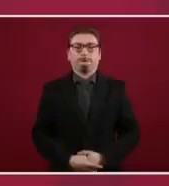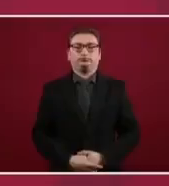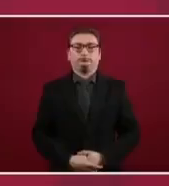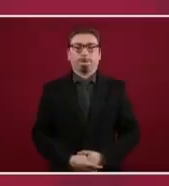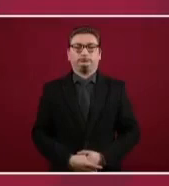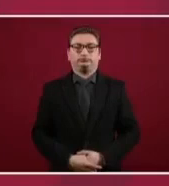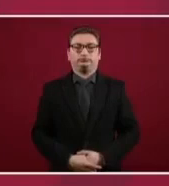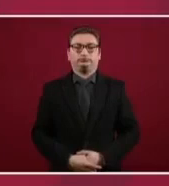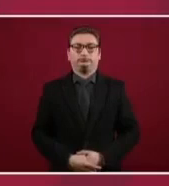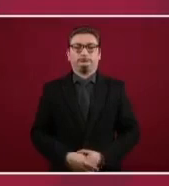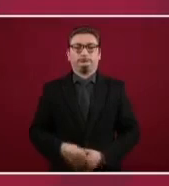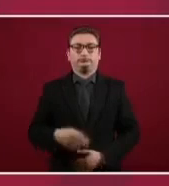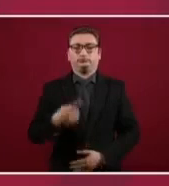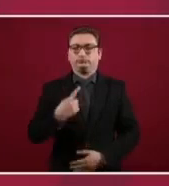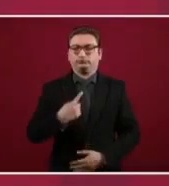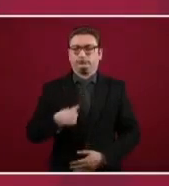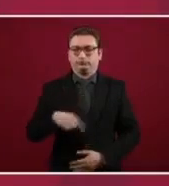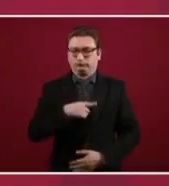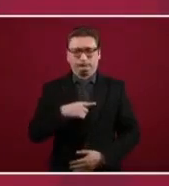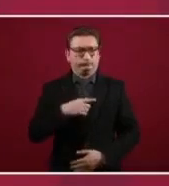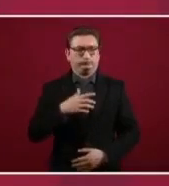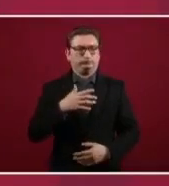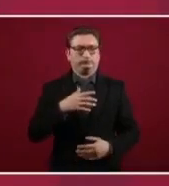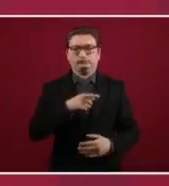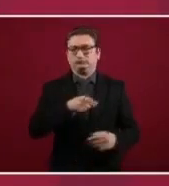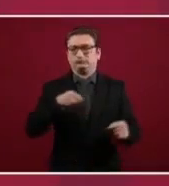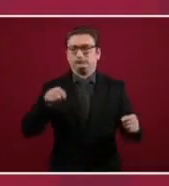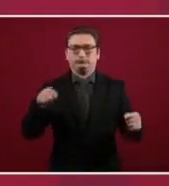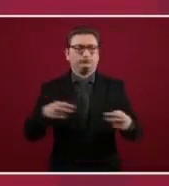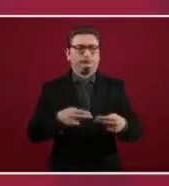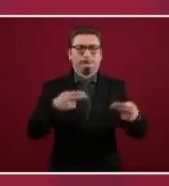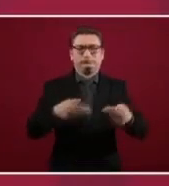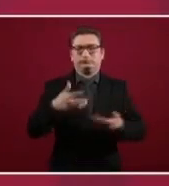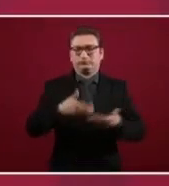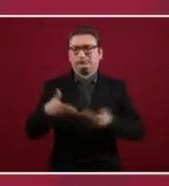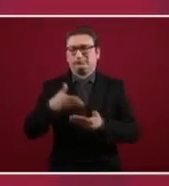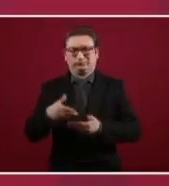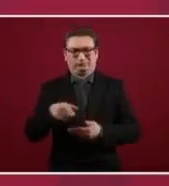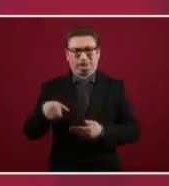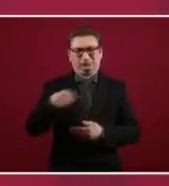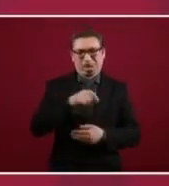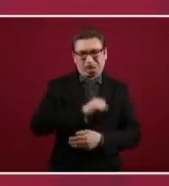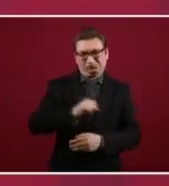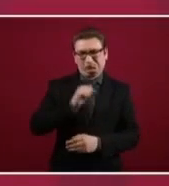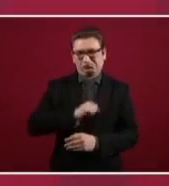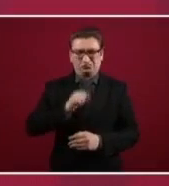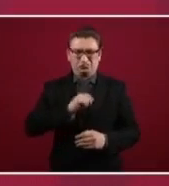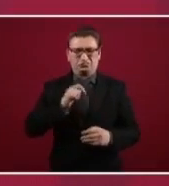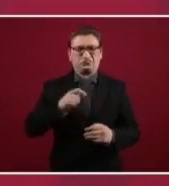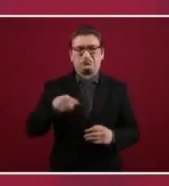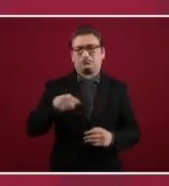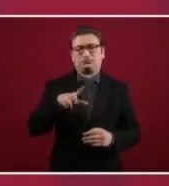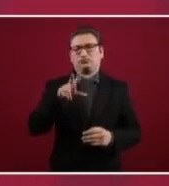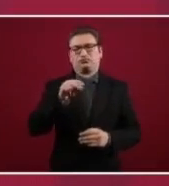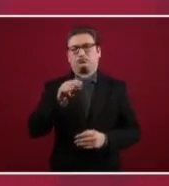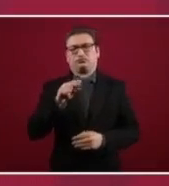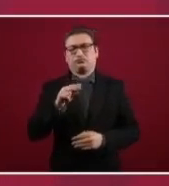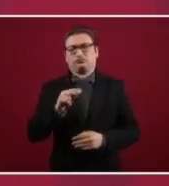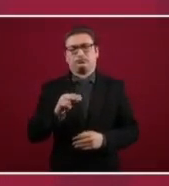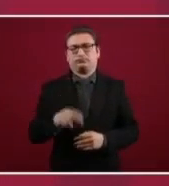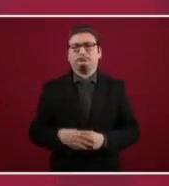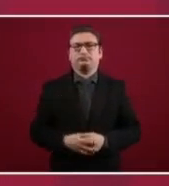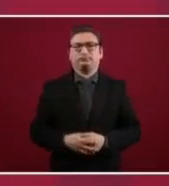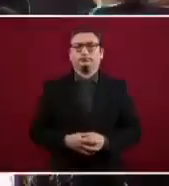no queremos ver en cada comerciante un delincuente en potencia eso